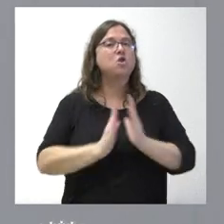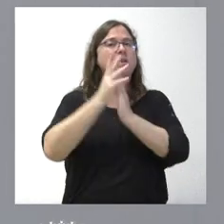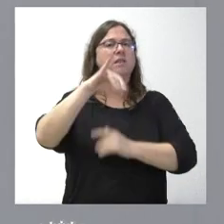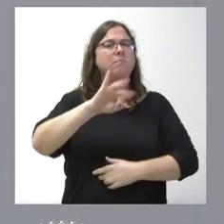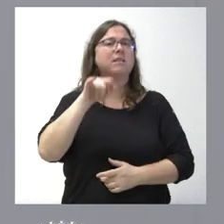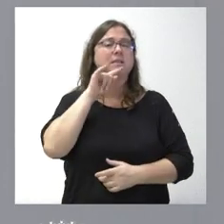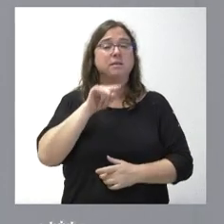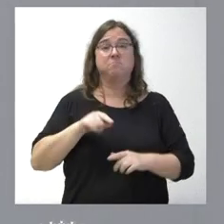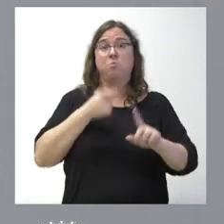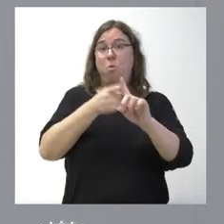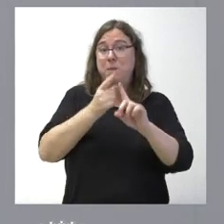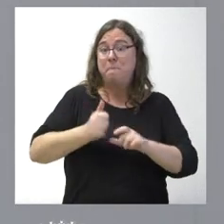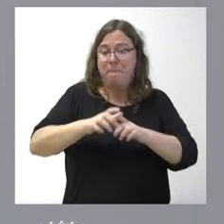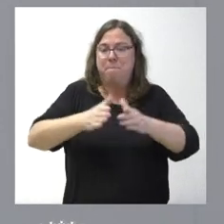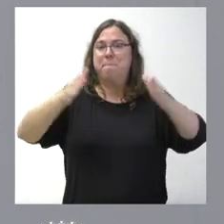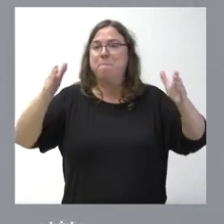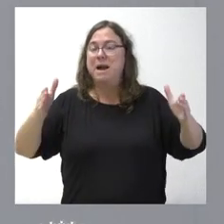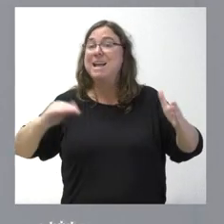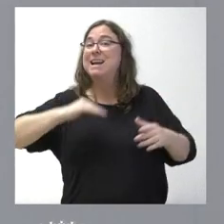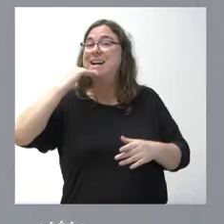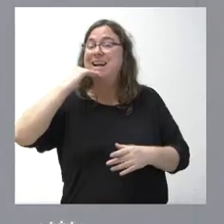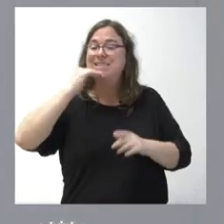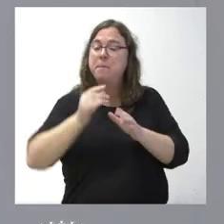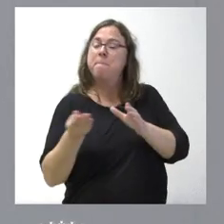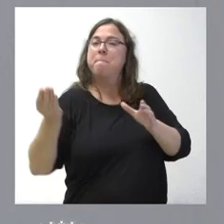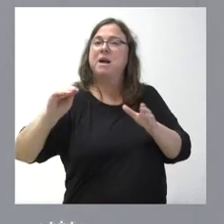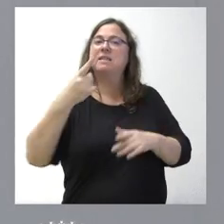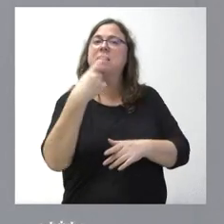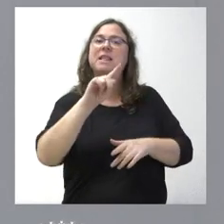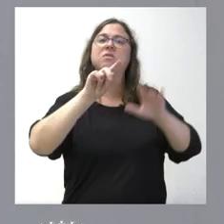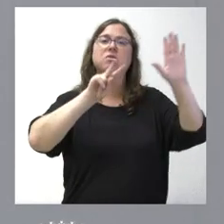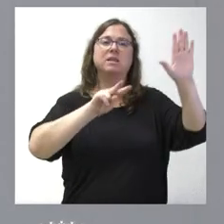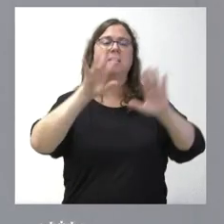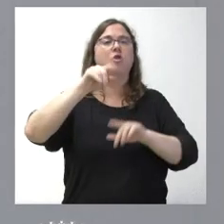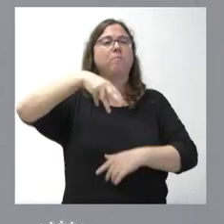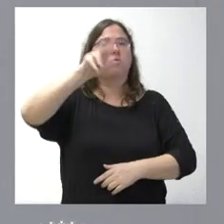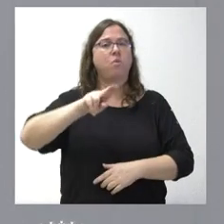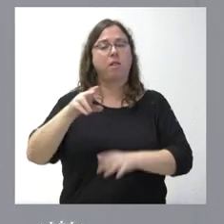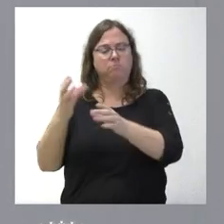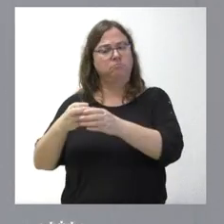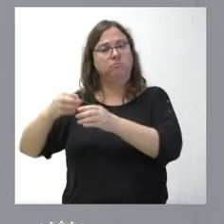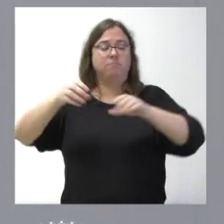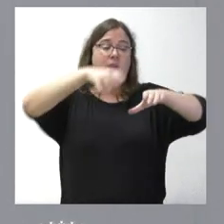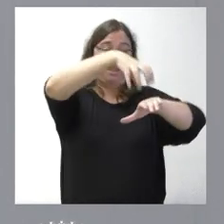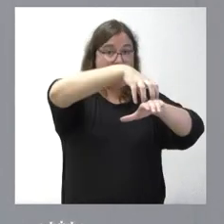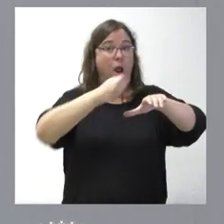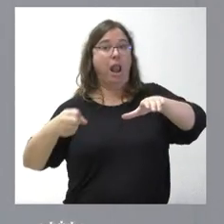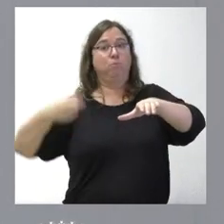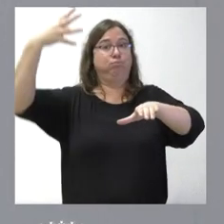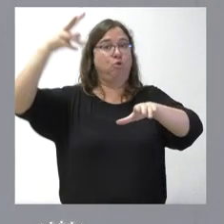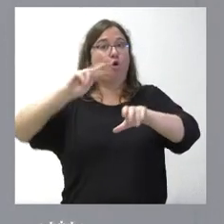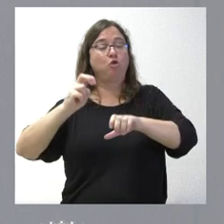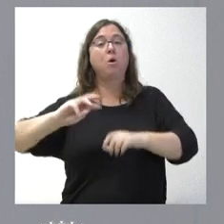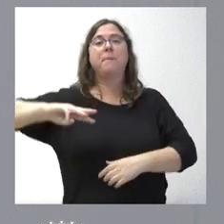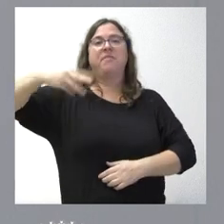aumentará el espacio útil en casi 175 m cu con un edificio independiente anexo al existente formado por tres